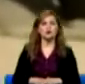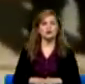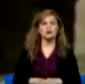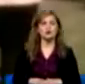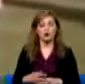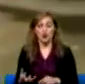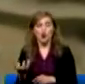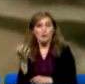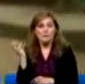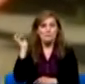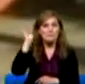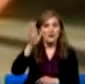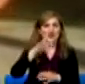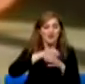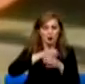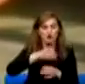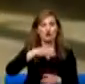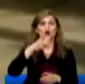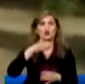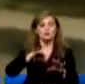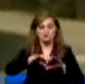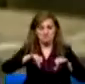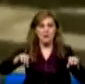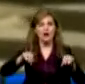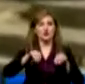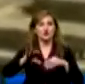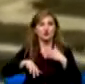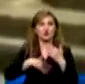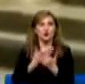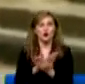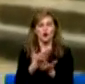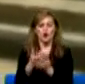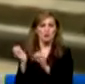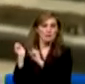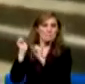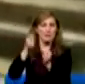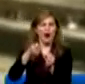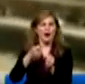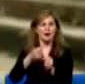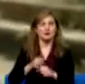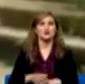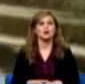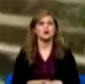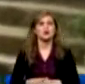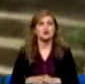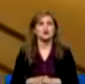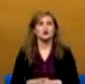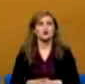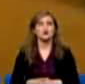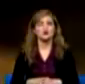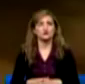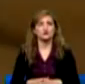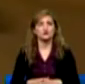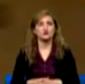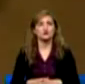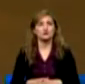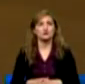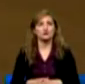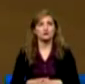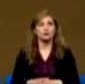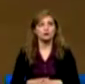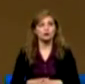Lanzaron piedras, botellas, palos, todo objeto contundente que encontraban en las calles.